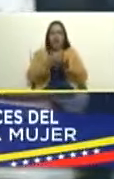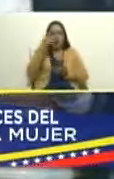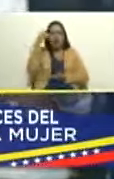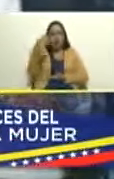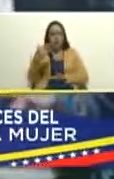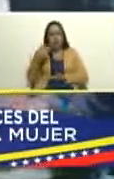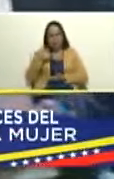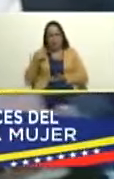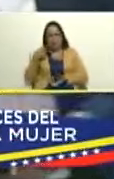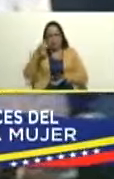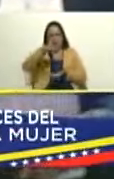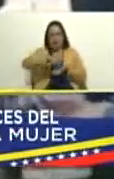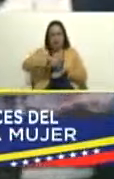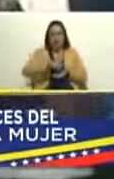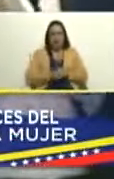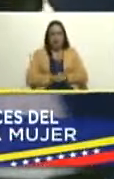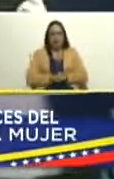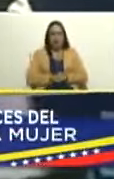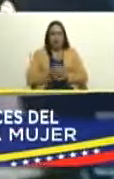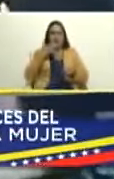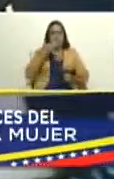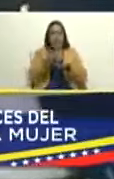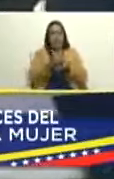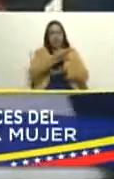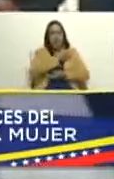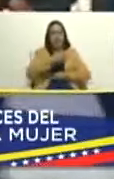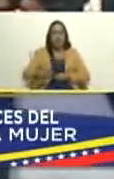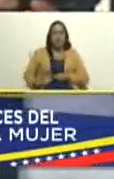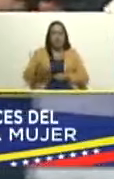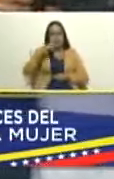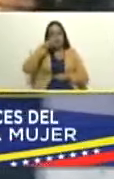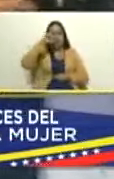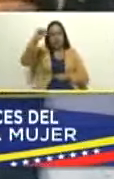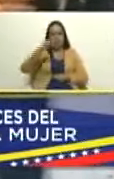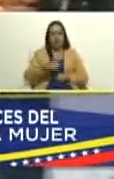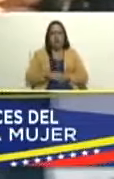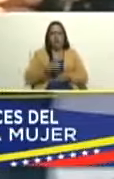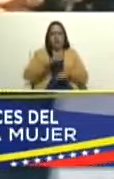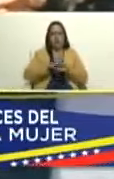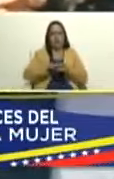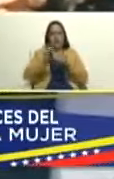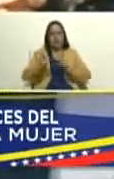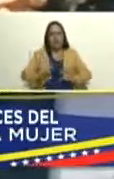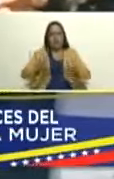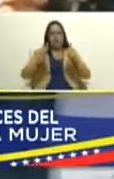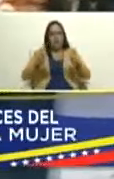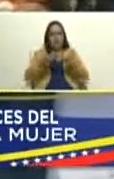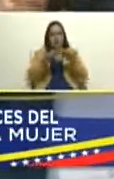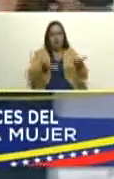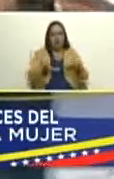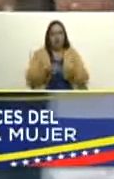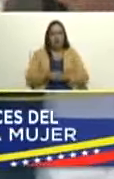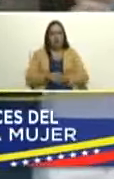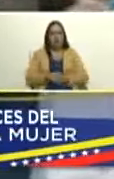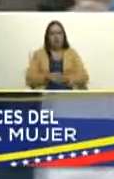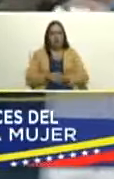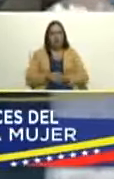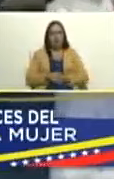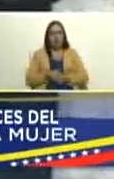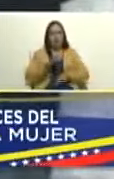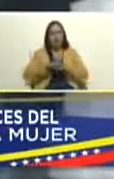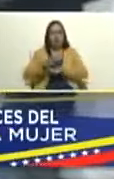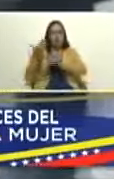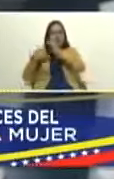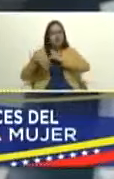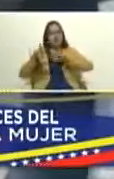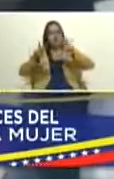estar aquí. Amén. Gracias al presidente Nicolás por la oportunidad que nos da, porque hace 7 años usted